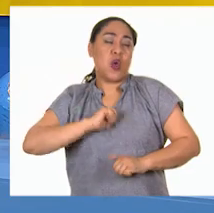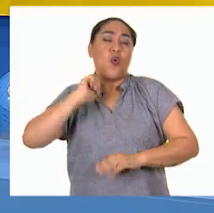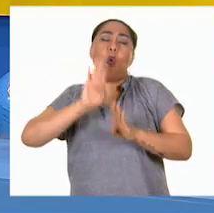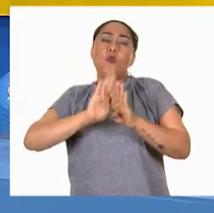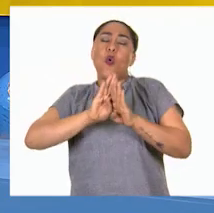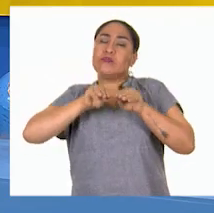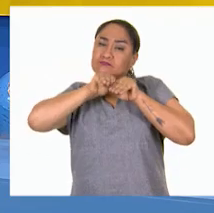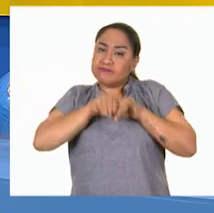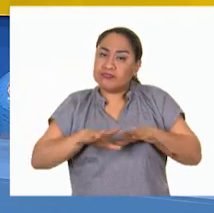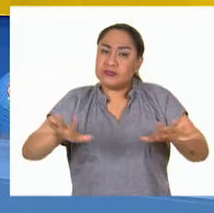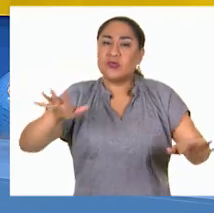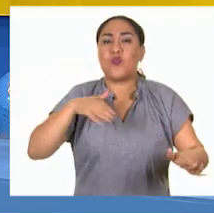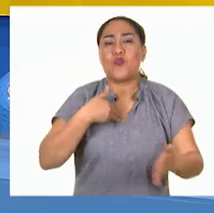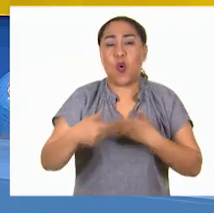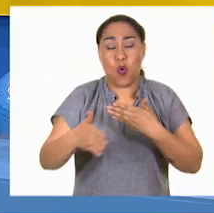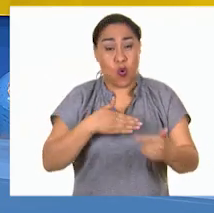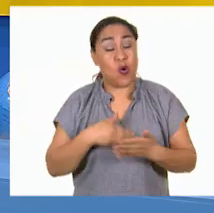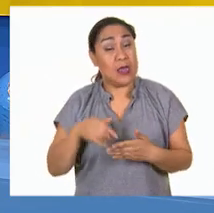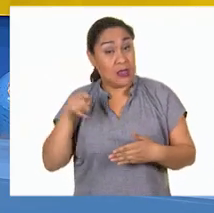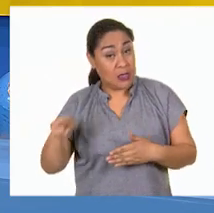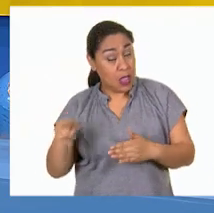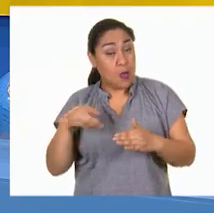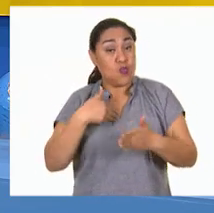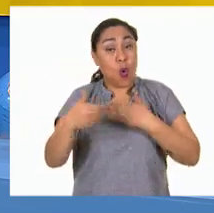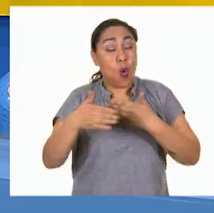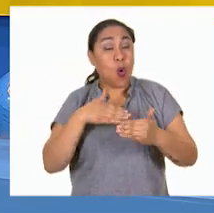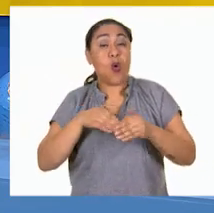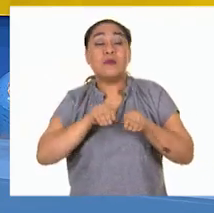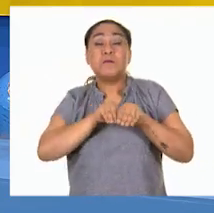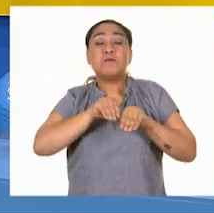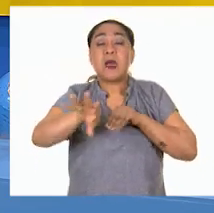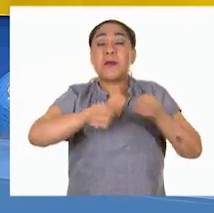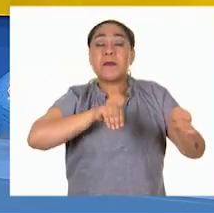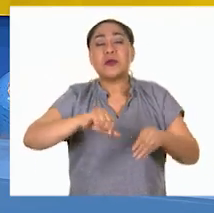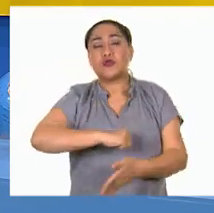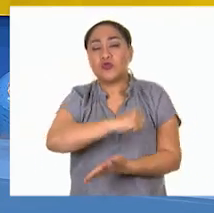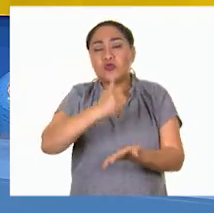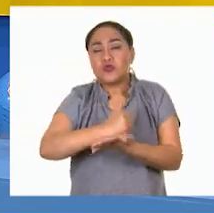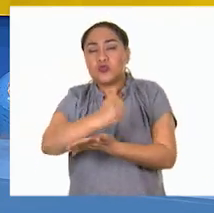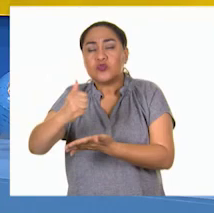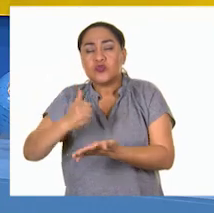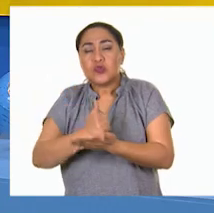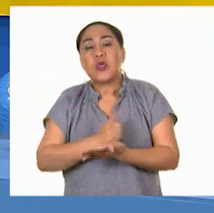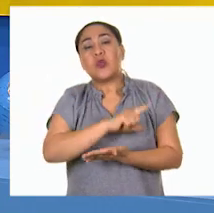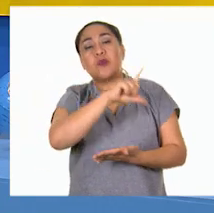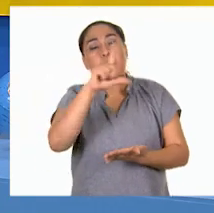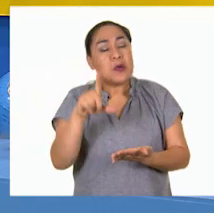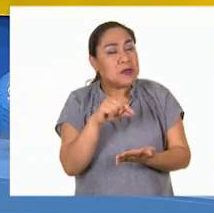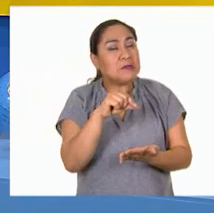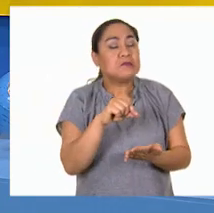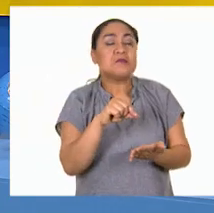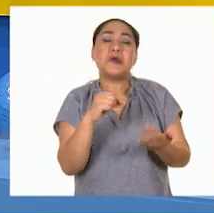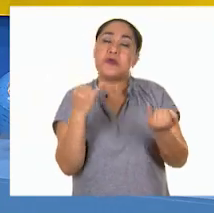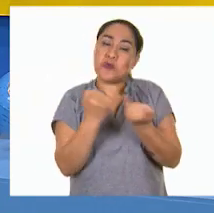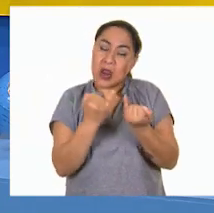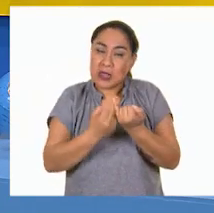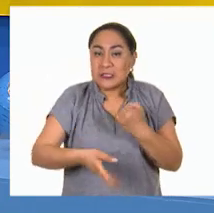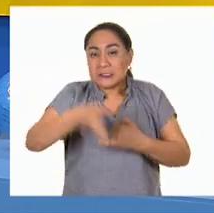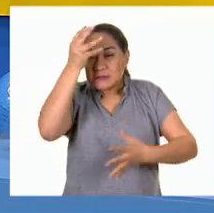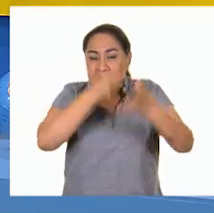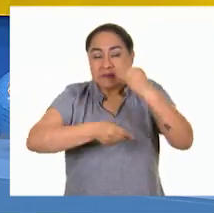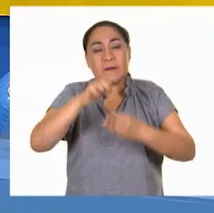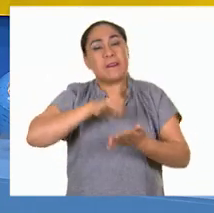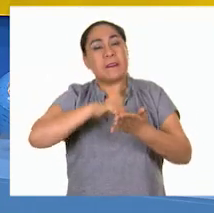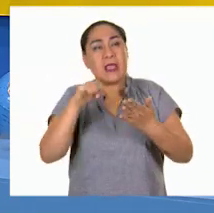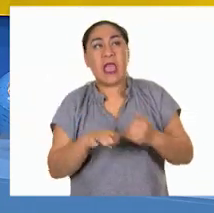moda. Las modas francesas llegaban sobre todo a las ciudades, donde también proliferaron otros entretenimientos de influencia francesa, como